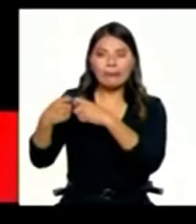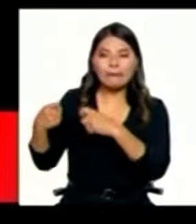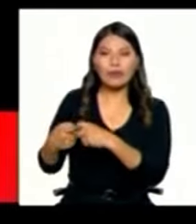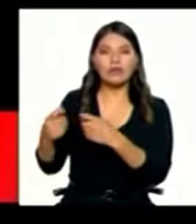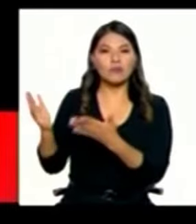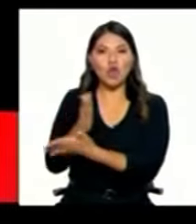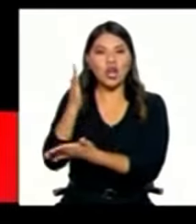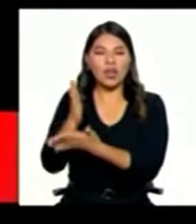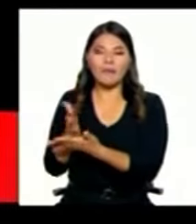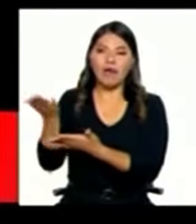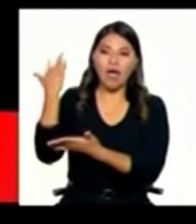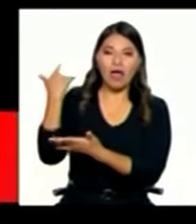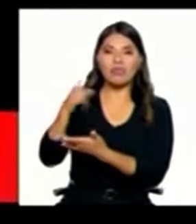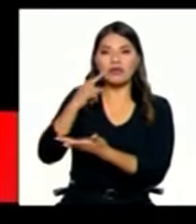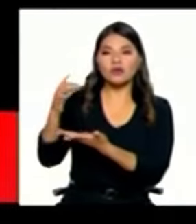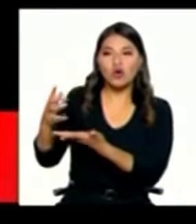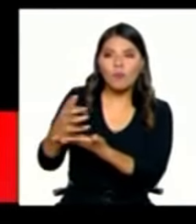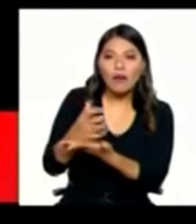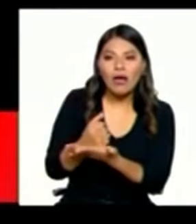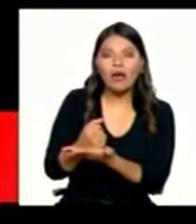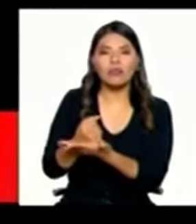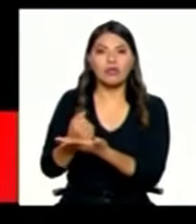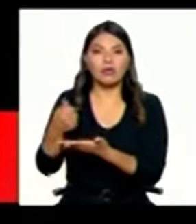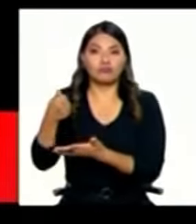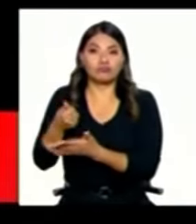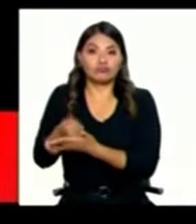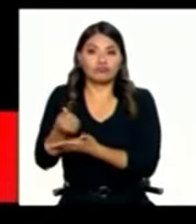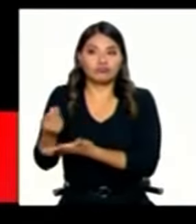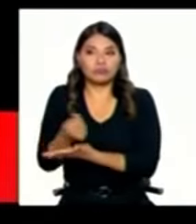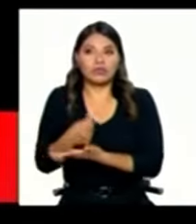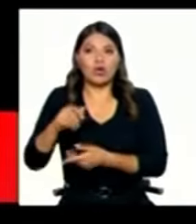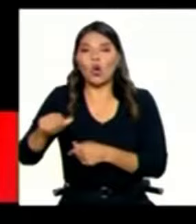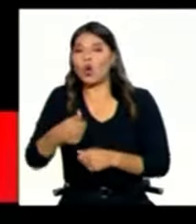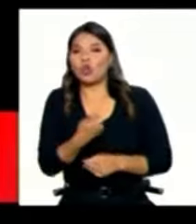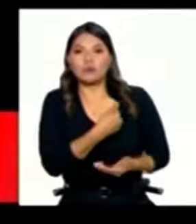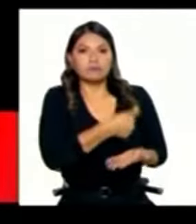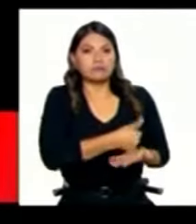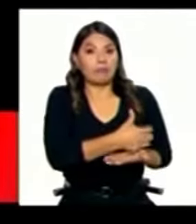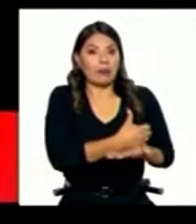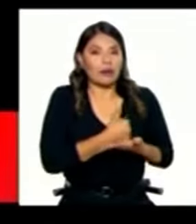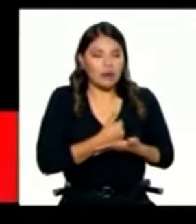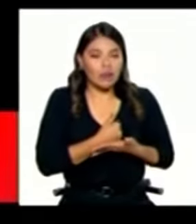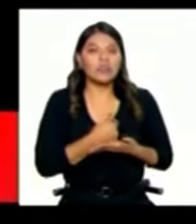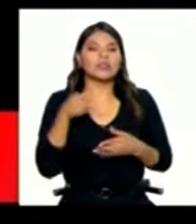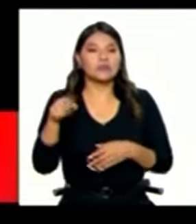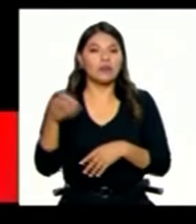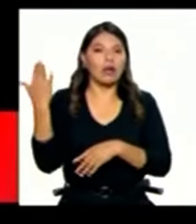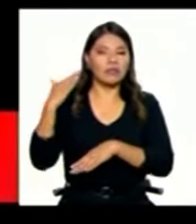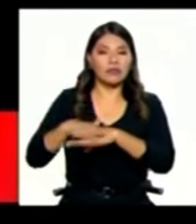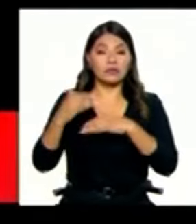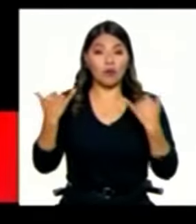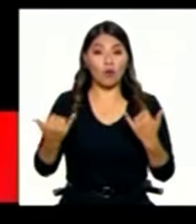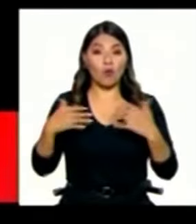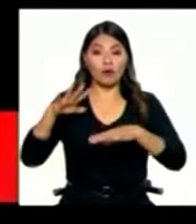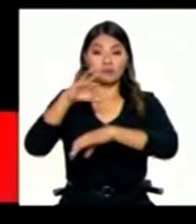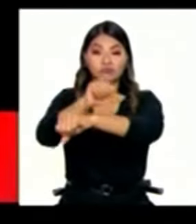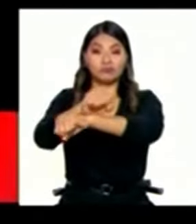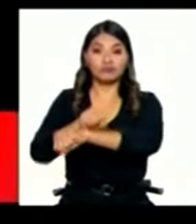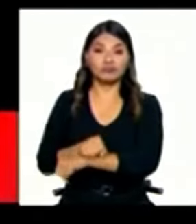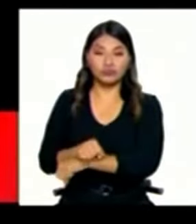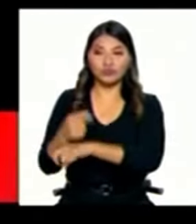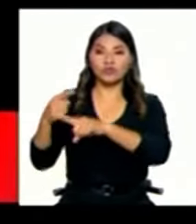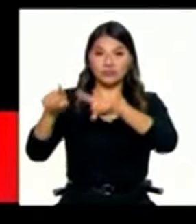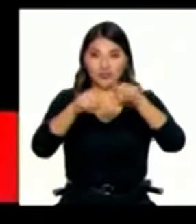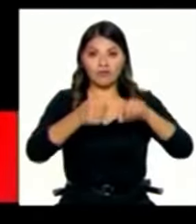y cohecho pasivo propio. Su captura, bueno, ha conmocionado aquí a la población y